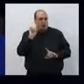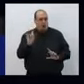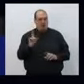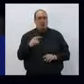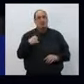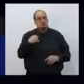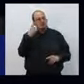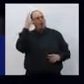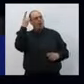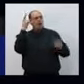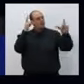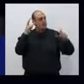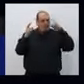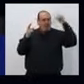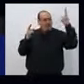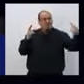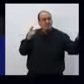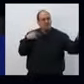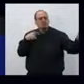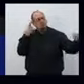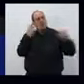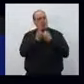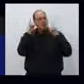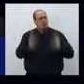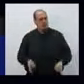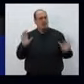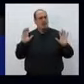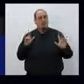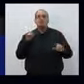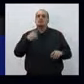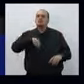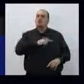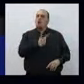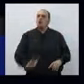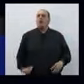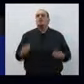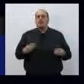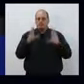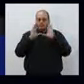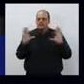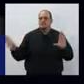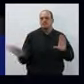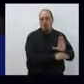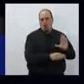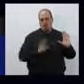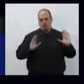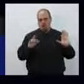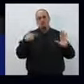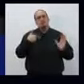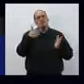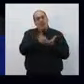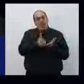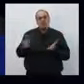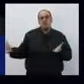distintas a la que uno cree además de esto vamos siempre gobernado para todos y siempre defenderé los derechos de